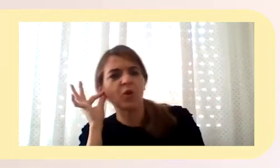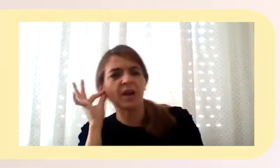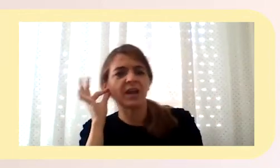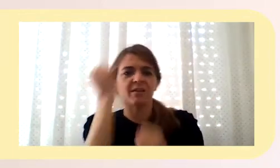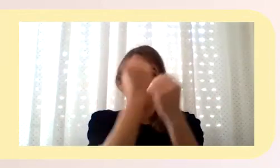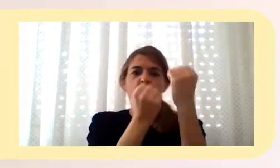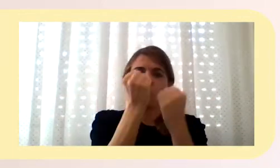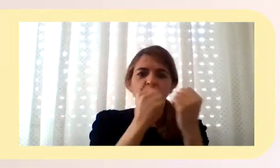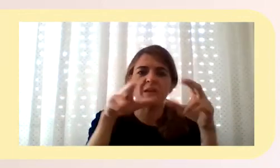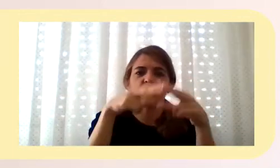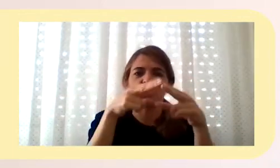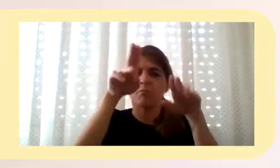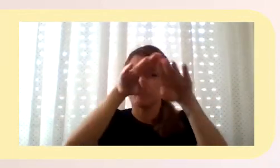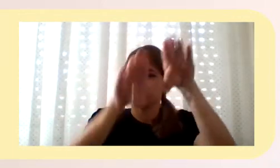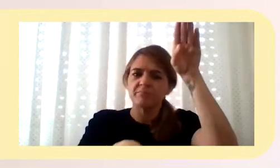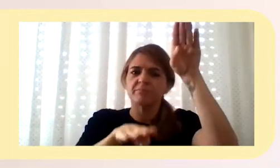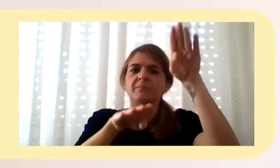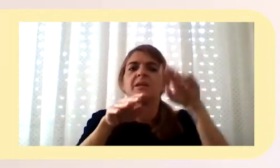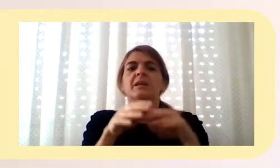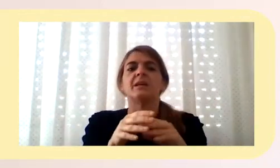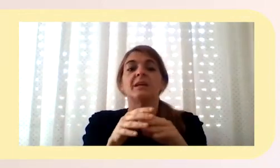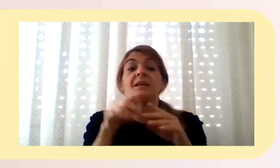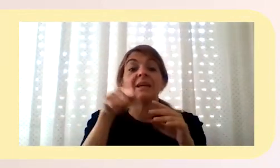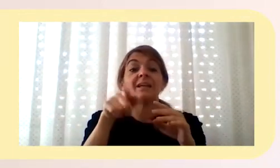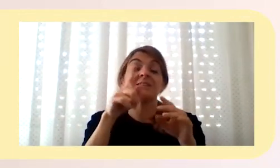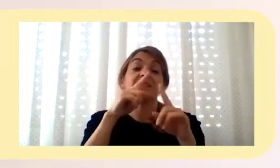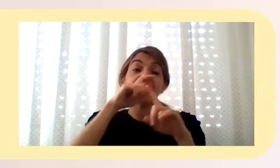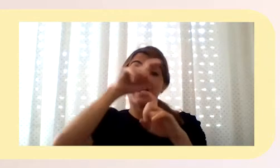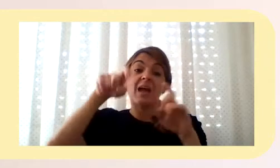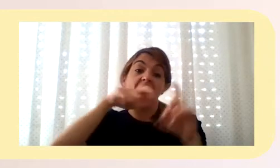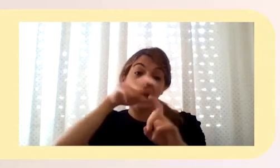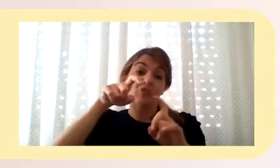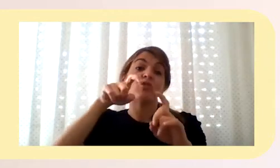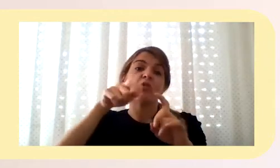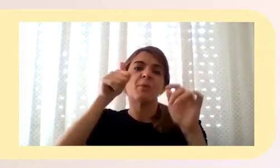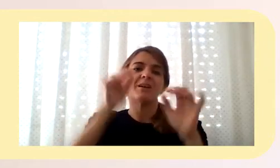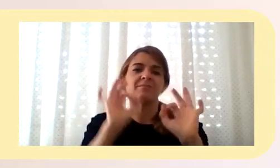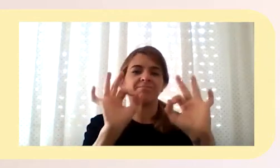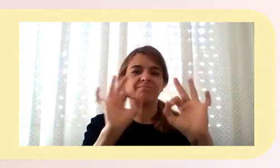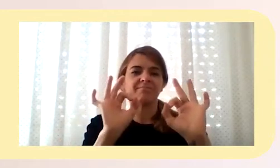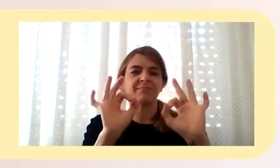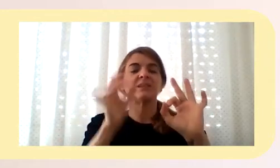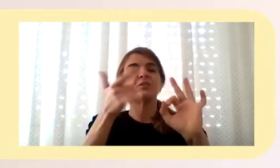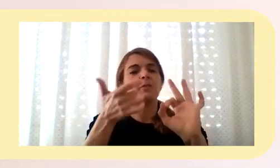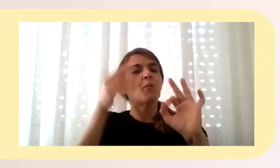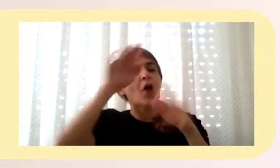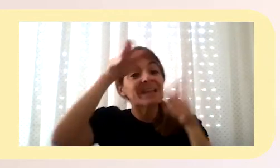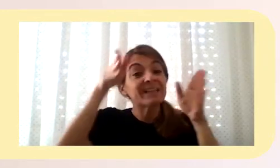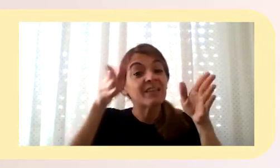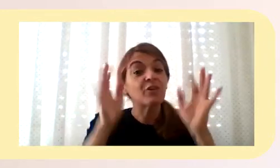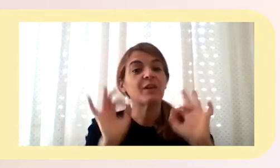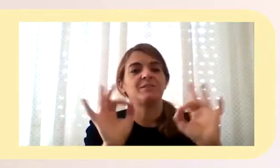la sociedad y la salud, este año debe tener una especial significación y debemos prestarle una